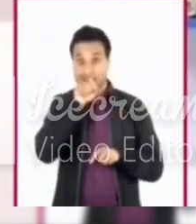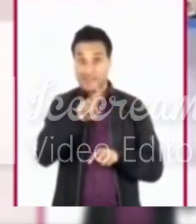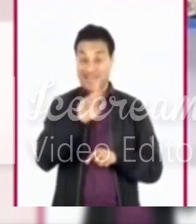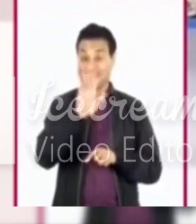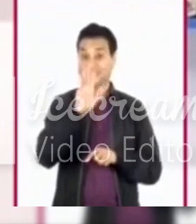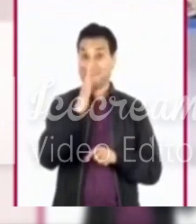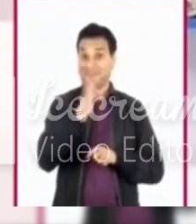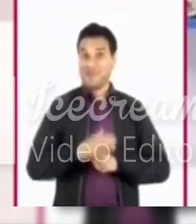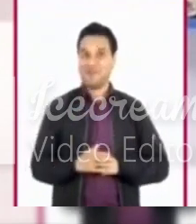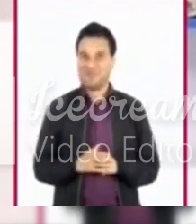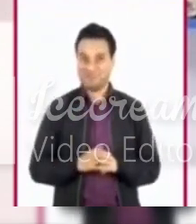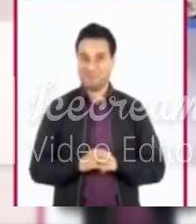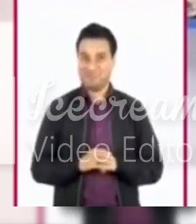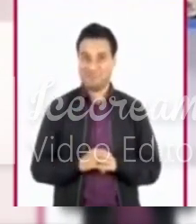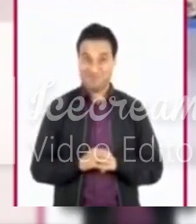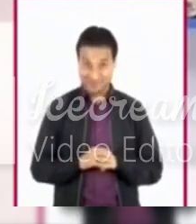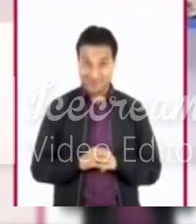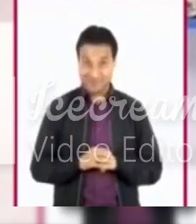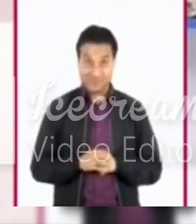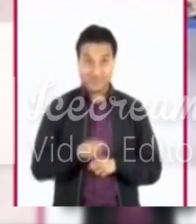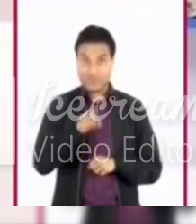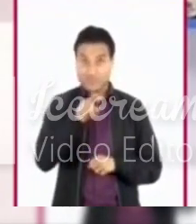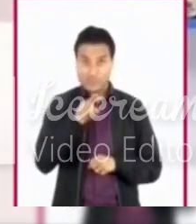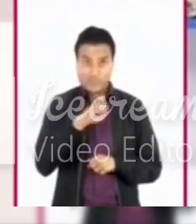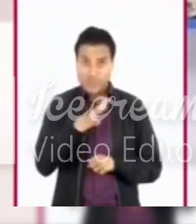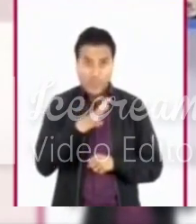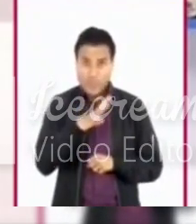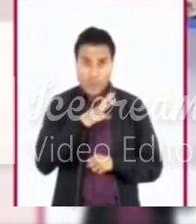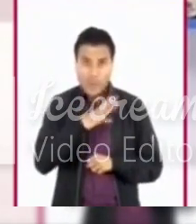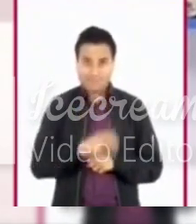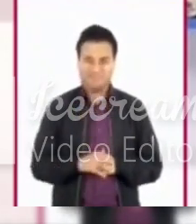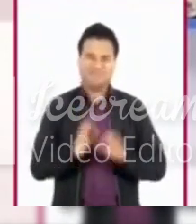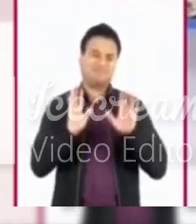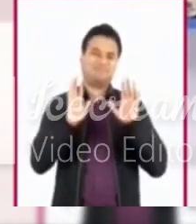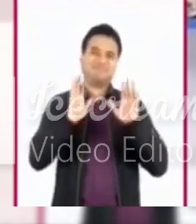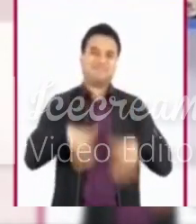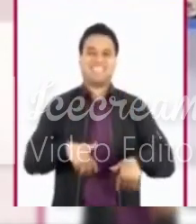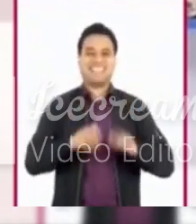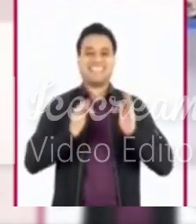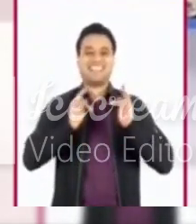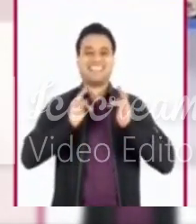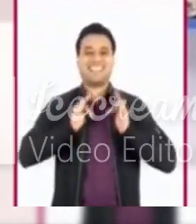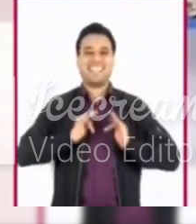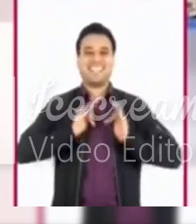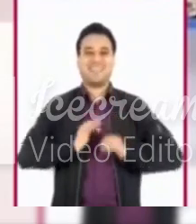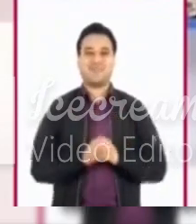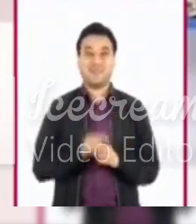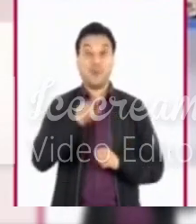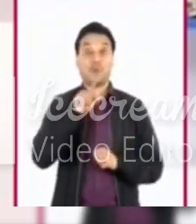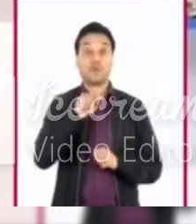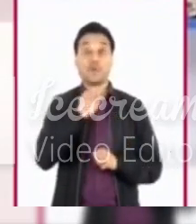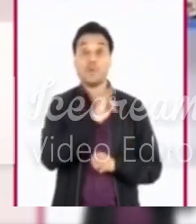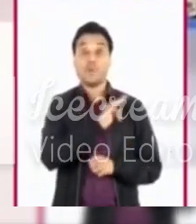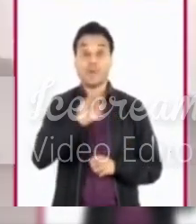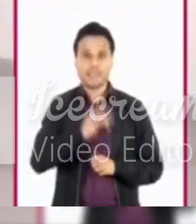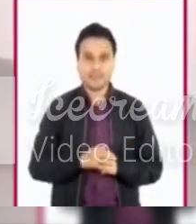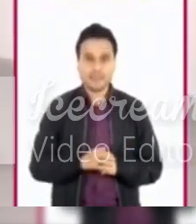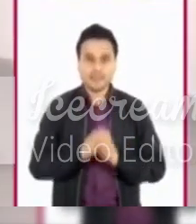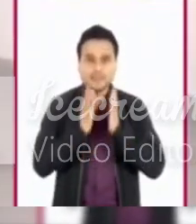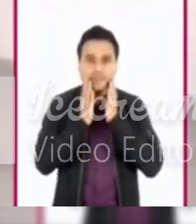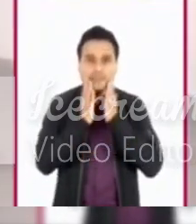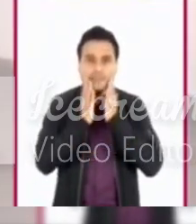lo que puedas reflejarte. Si no tienes a la mano ninguno de estos, no te preocupes, pues podrás palpar tu rostro